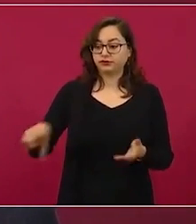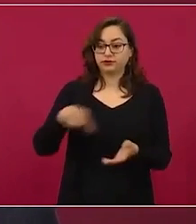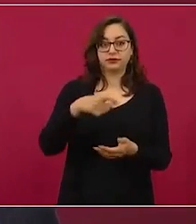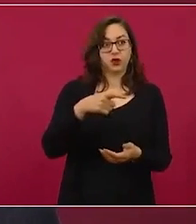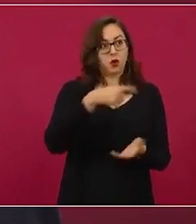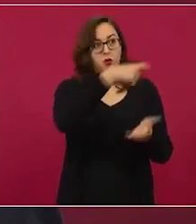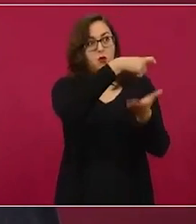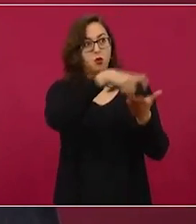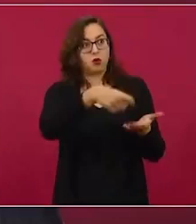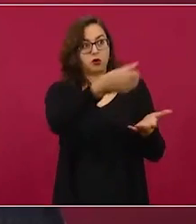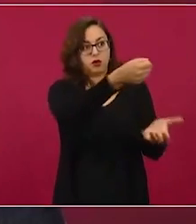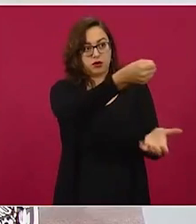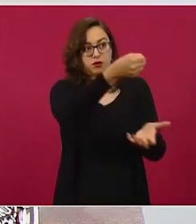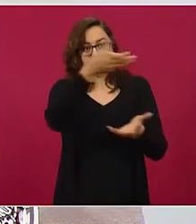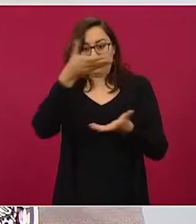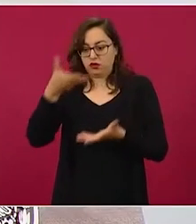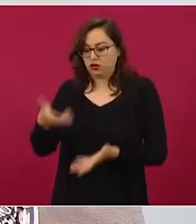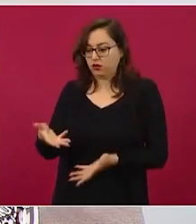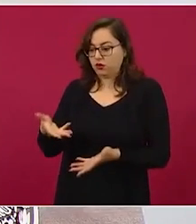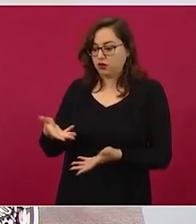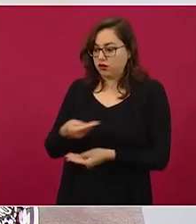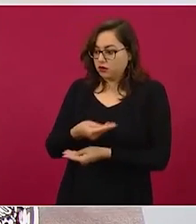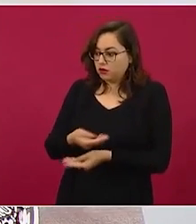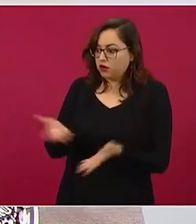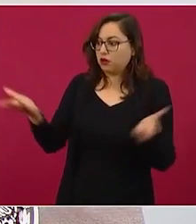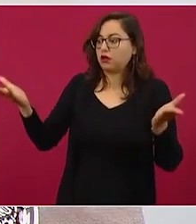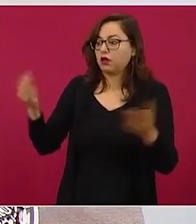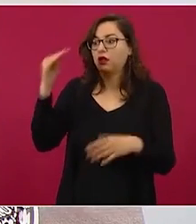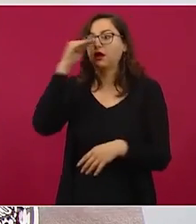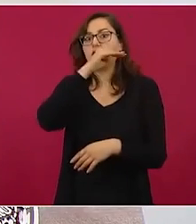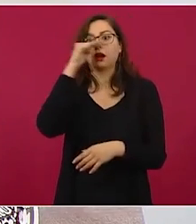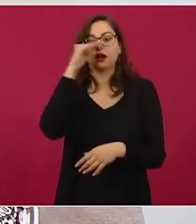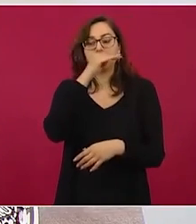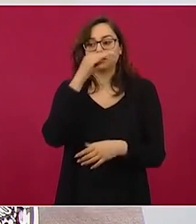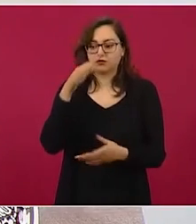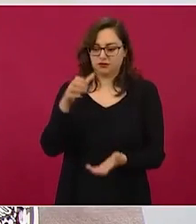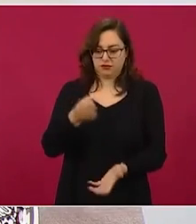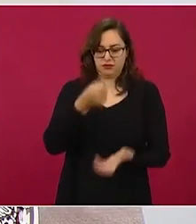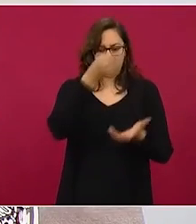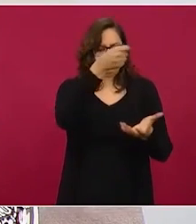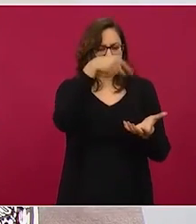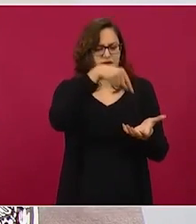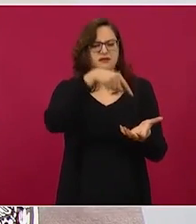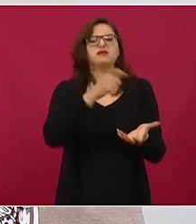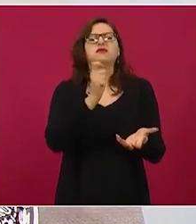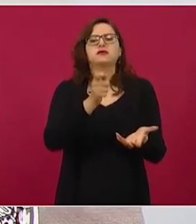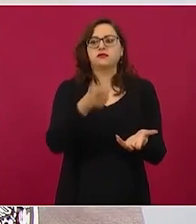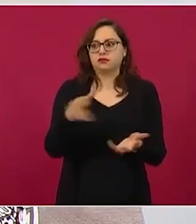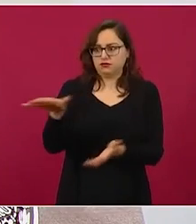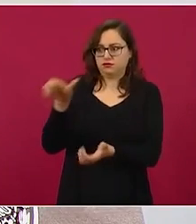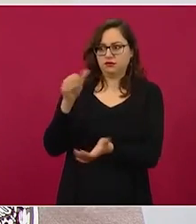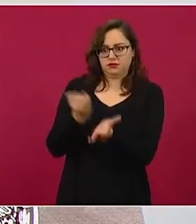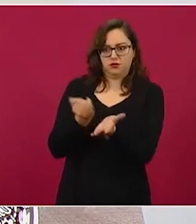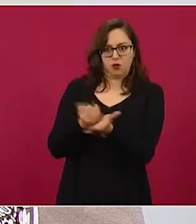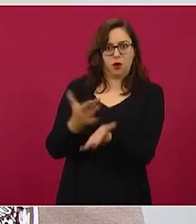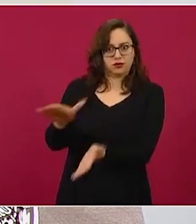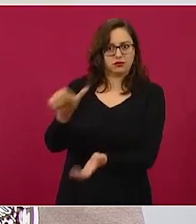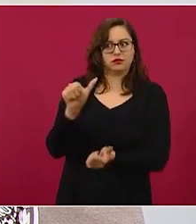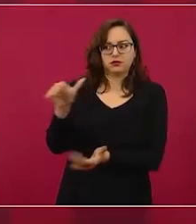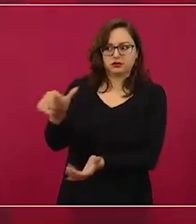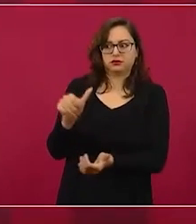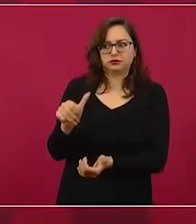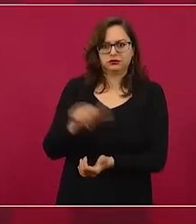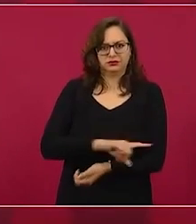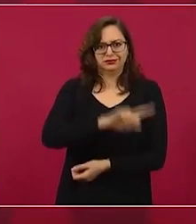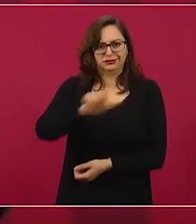Nacional. Por eso la jefa de gobierno ha puesto kioscos en toda la Ciudad de México, utilizando el erario, los recursos de la